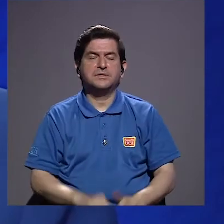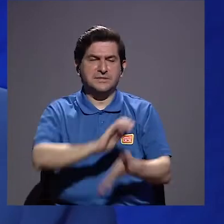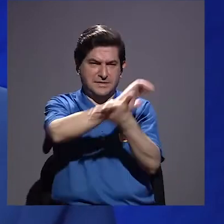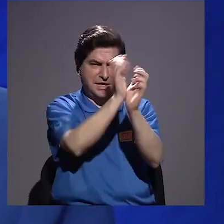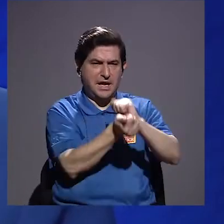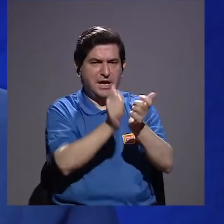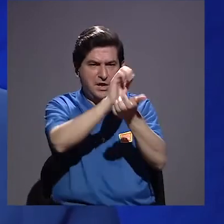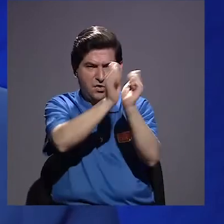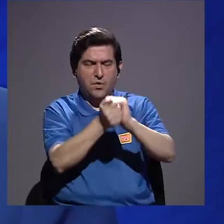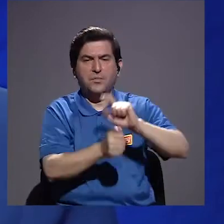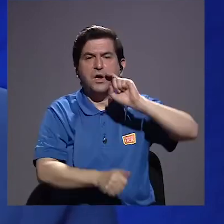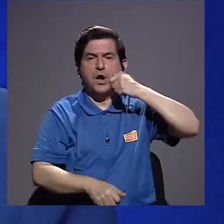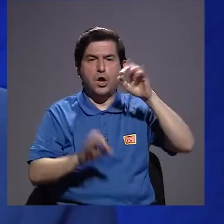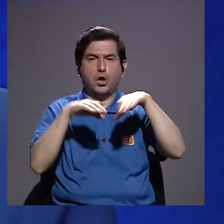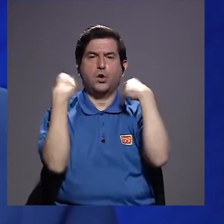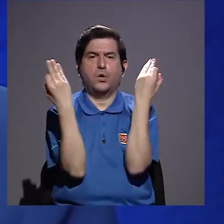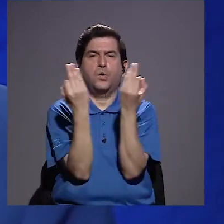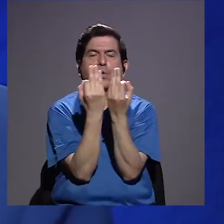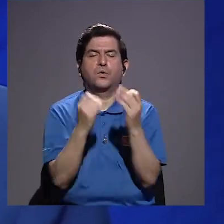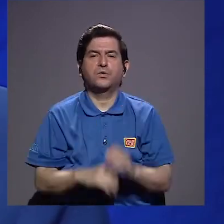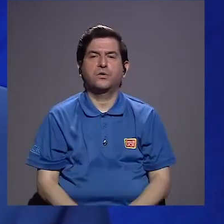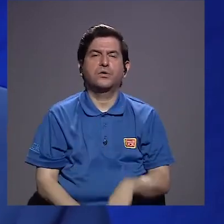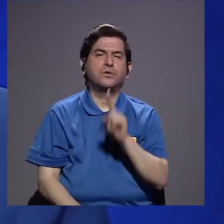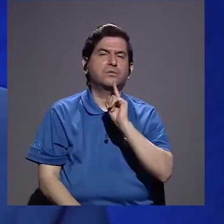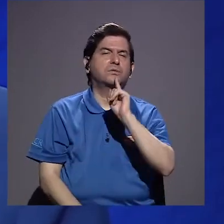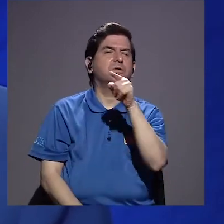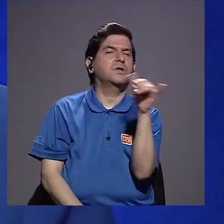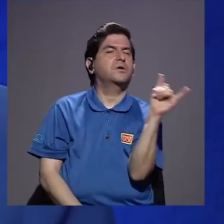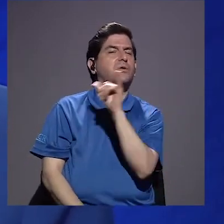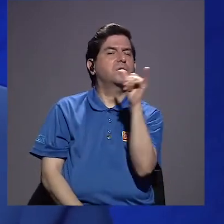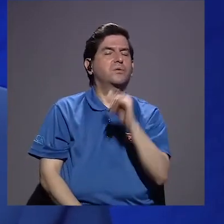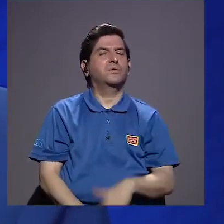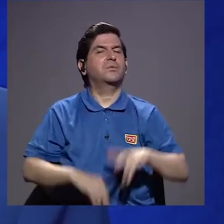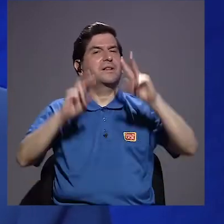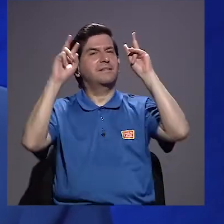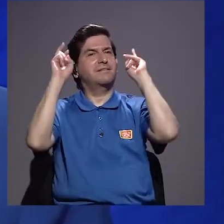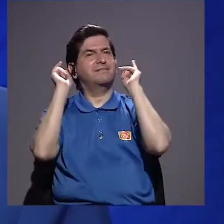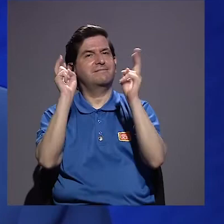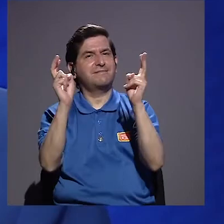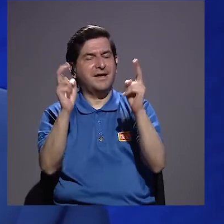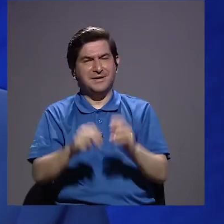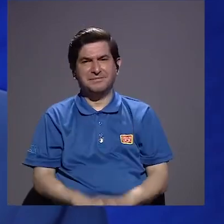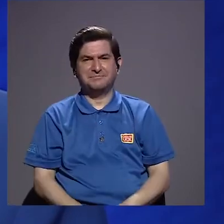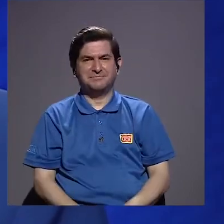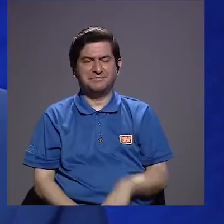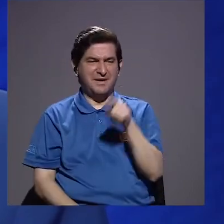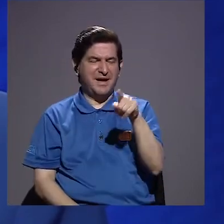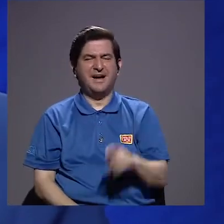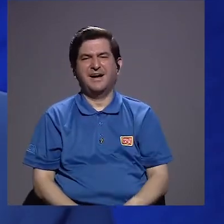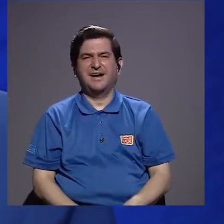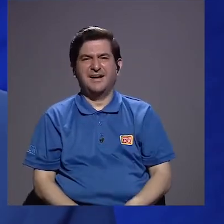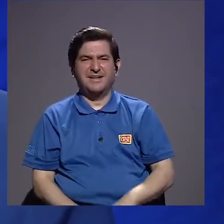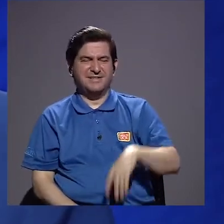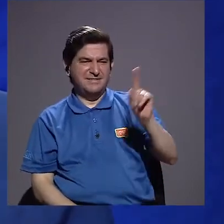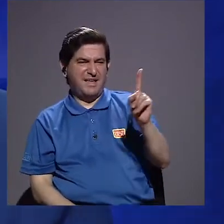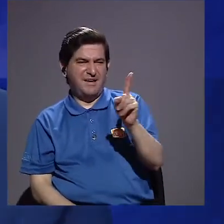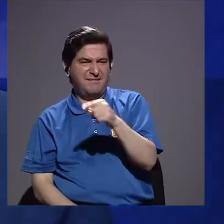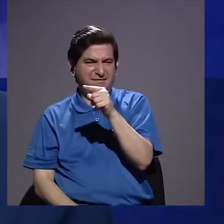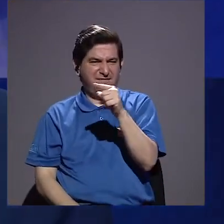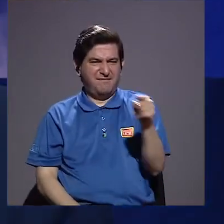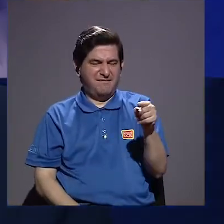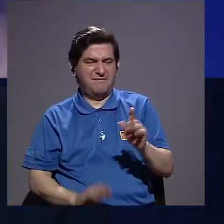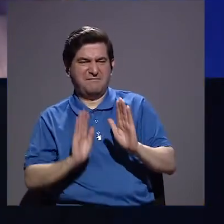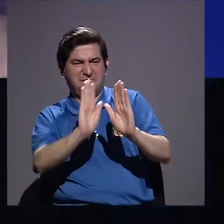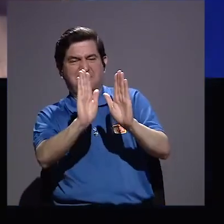en las reformas al Código de Familia. Y usted ha mencionado también el tema de la descalificación, de la